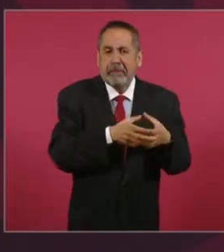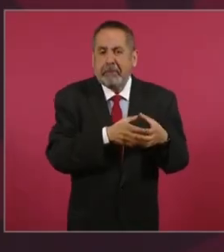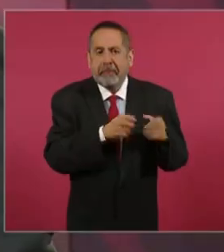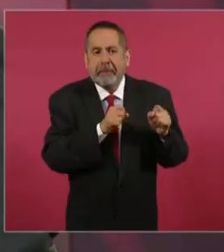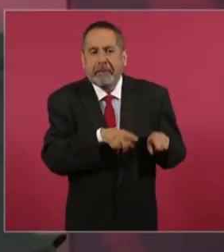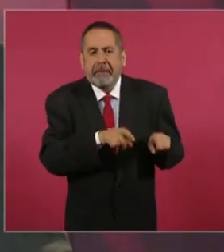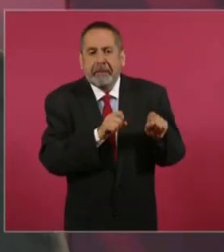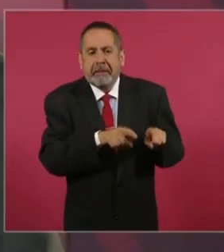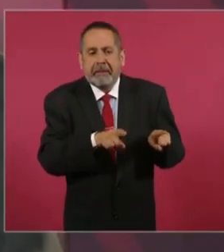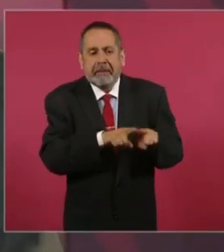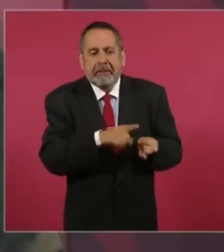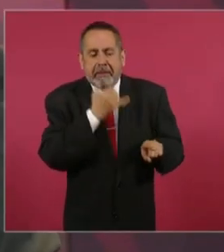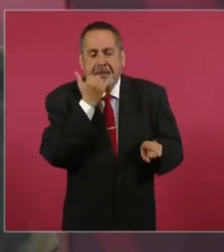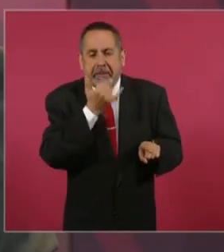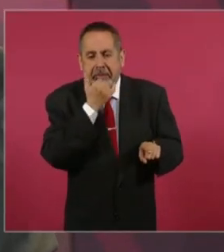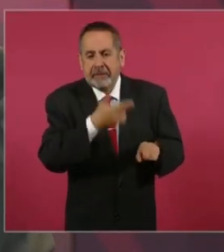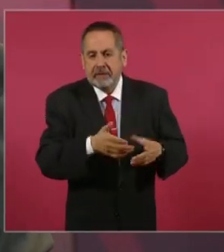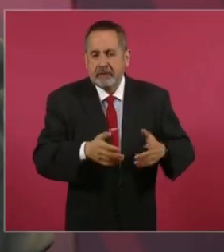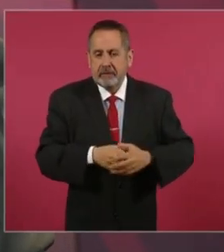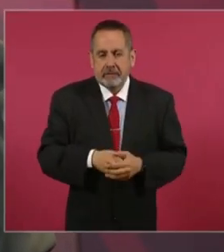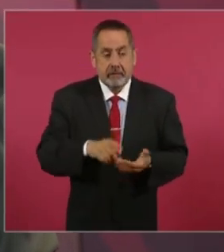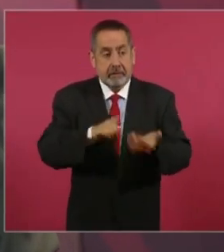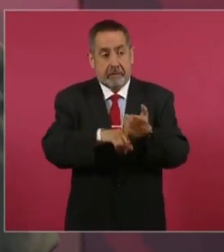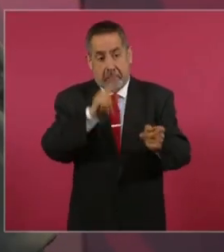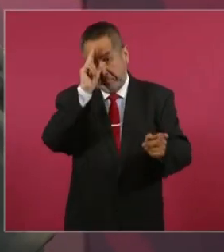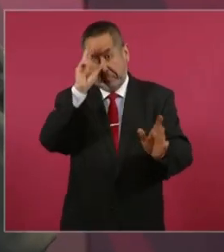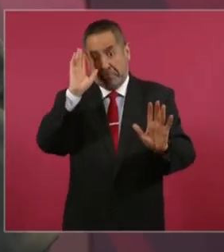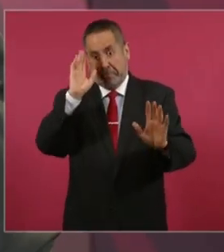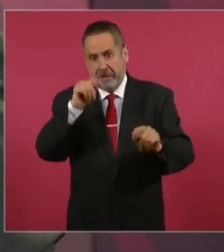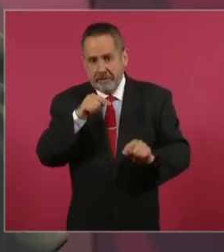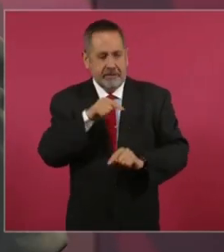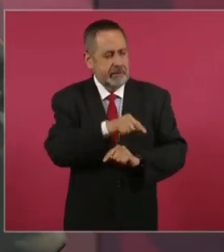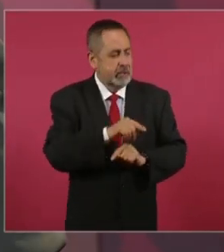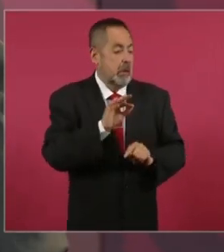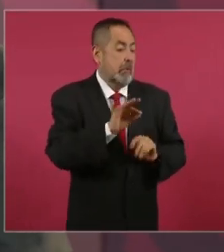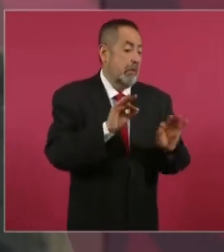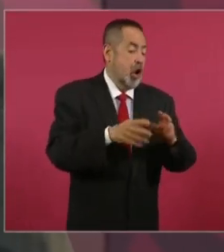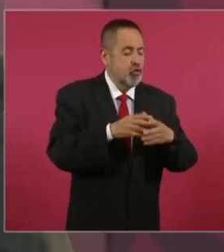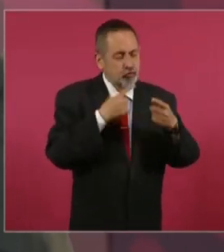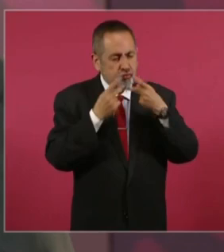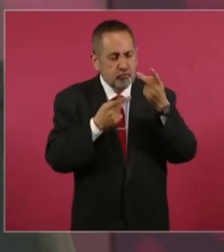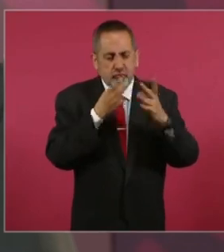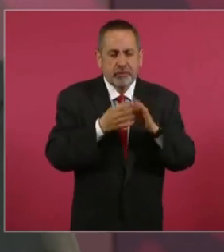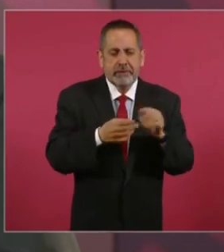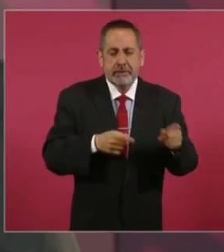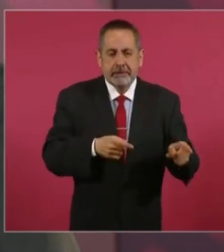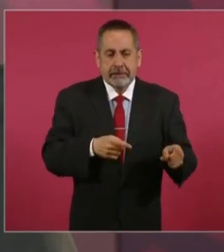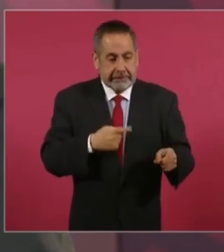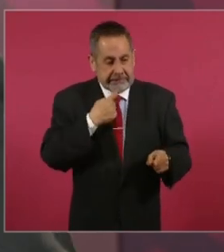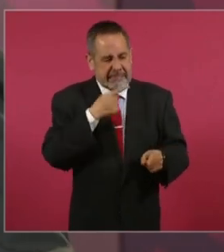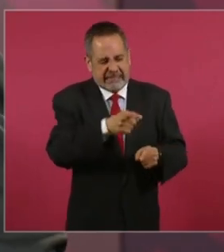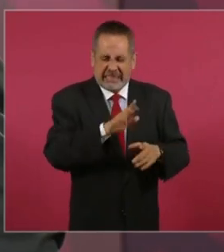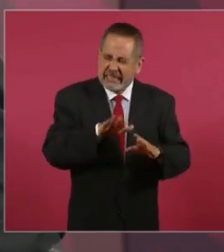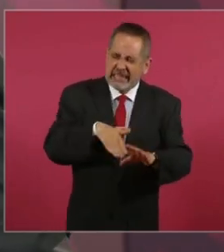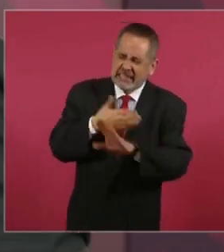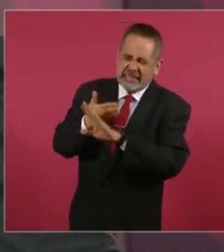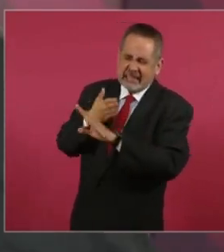entonces alguien de estos aviondos o este grupo de los aviondos les dice